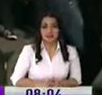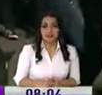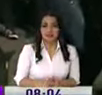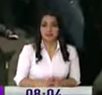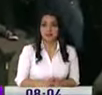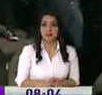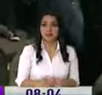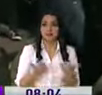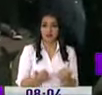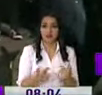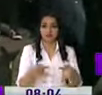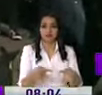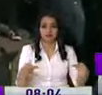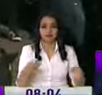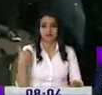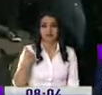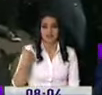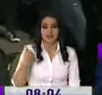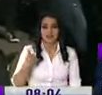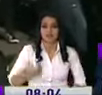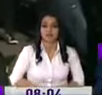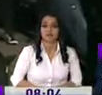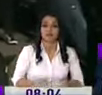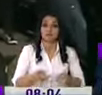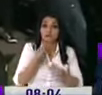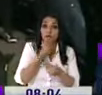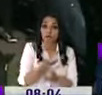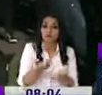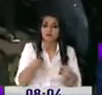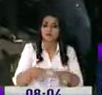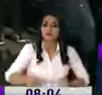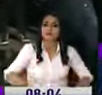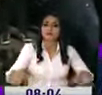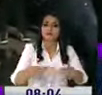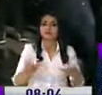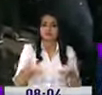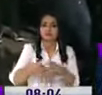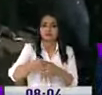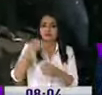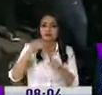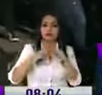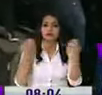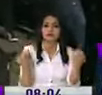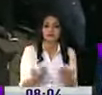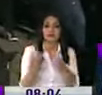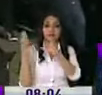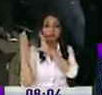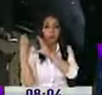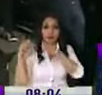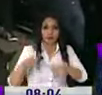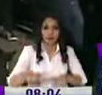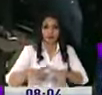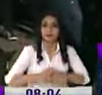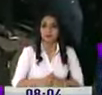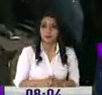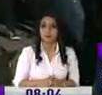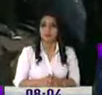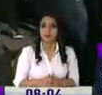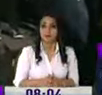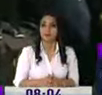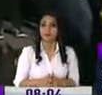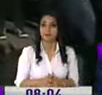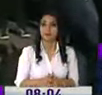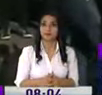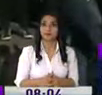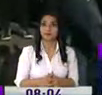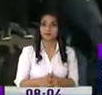contra Argentina. Les contamos que nosotros nos encontramos aquí en los exteriores del Estadio Olímpico Atahualpa, en donde, como les hemos mencionado, hay